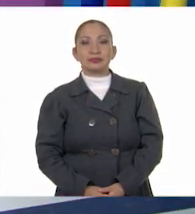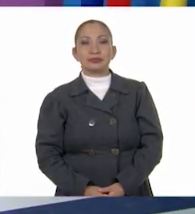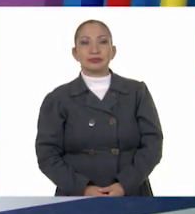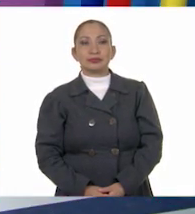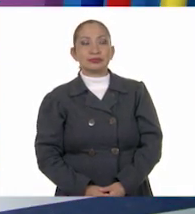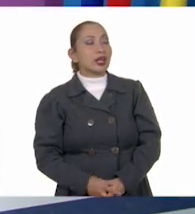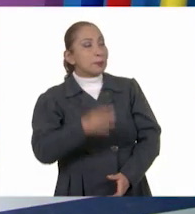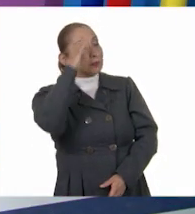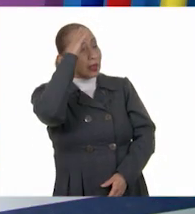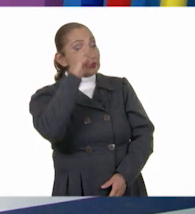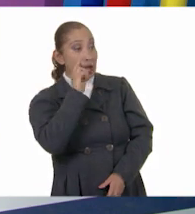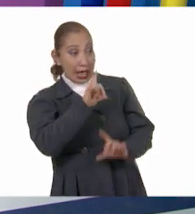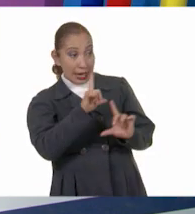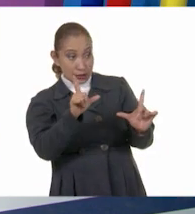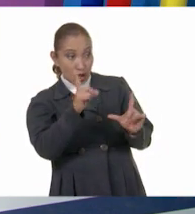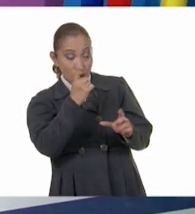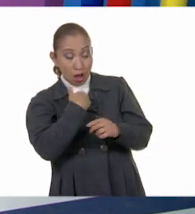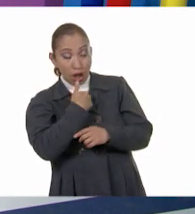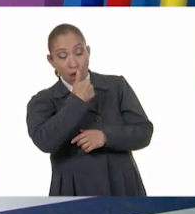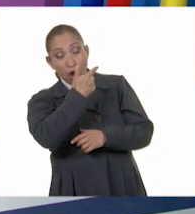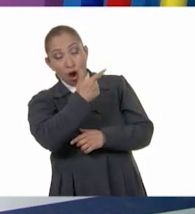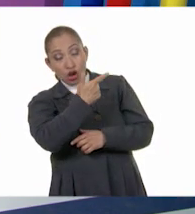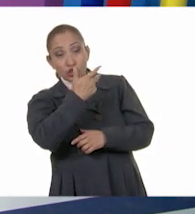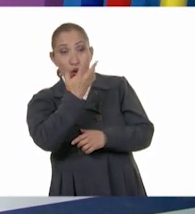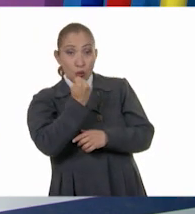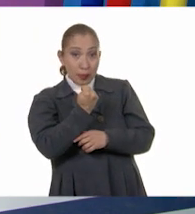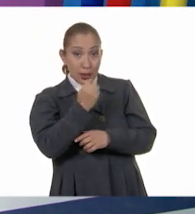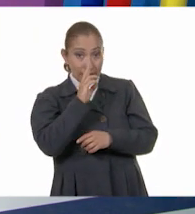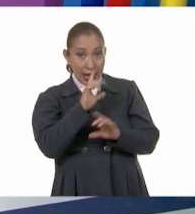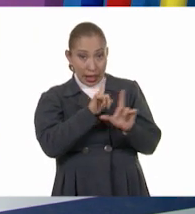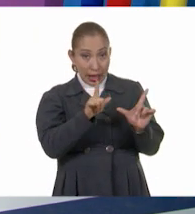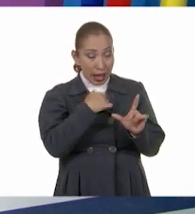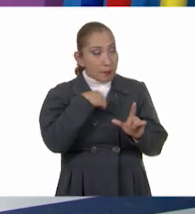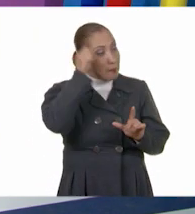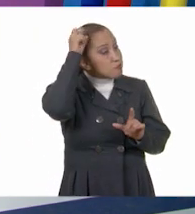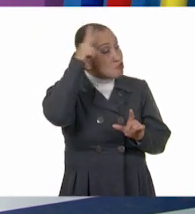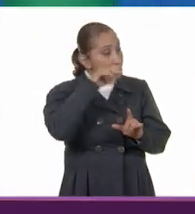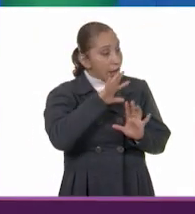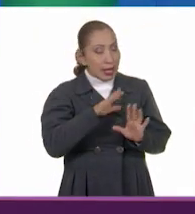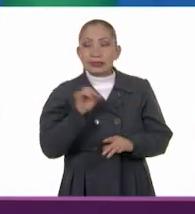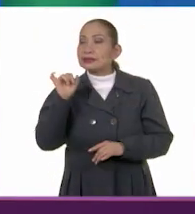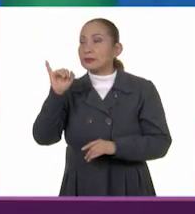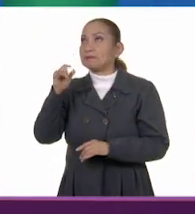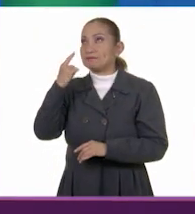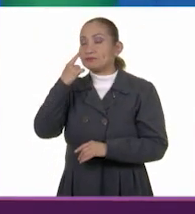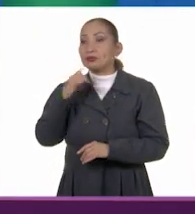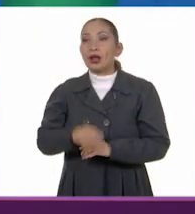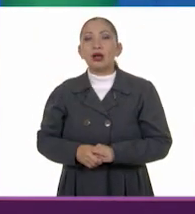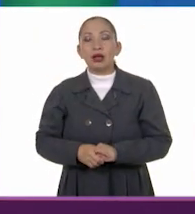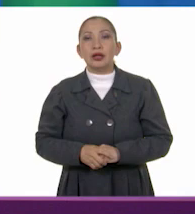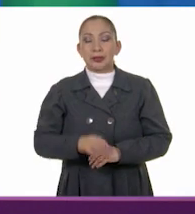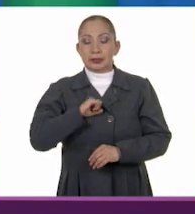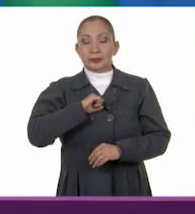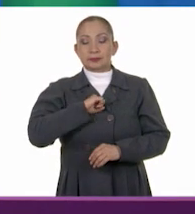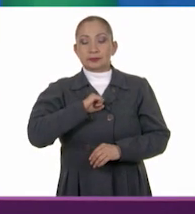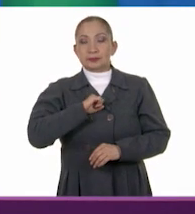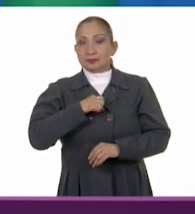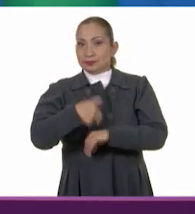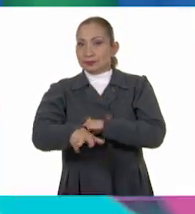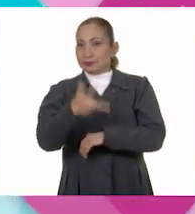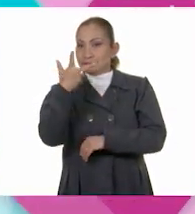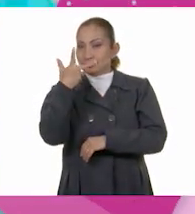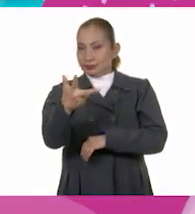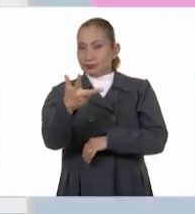¿Qué les pareció? ¿Ya están listos para las siguientes instrucciones? A claro ver, Raulito. Sí, sería... Número